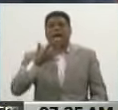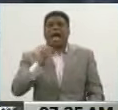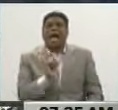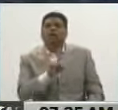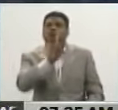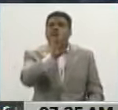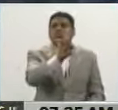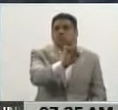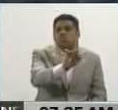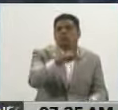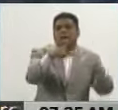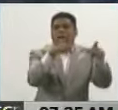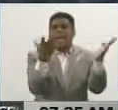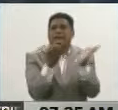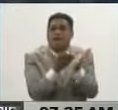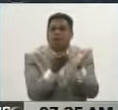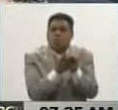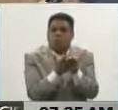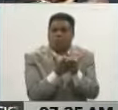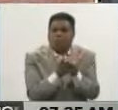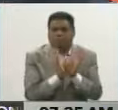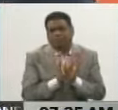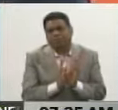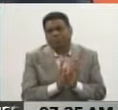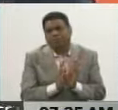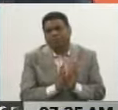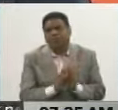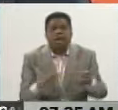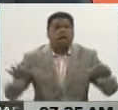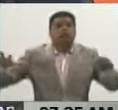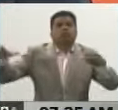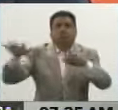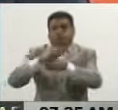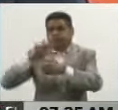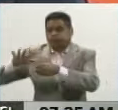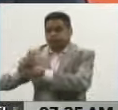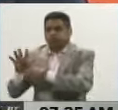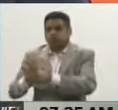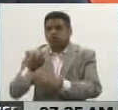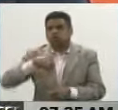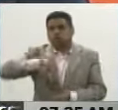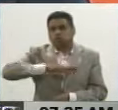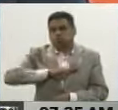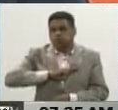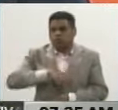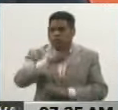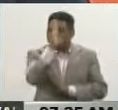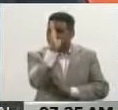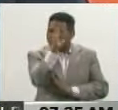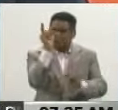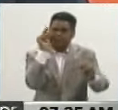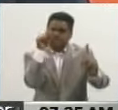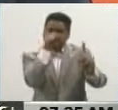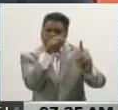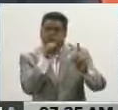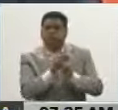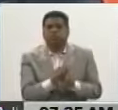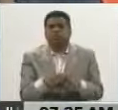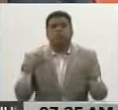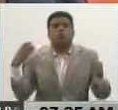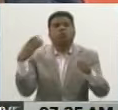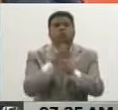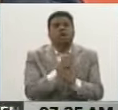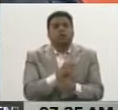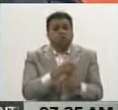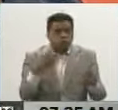educativo, es decir, el territorio venezolano está cubierto. Nosotros tenemos nuevos retos en este momento, habiendo logrado eso. Eso es un